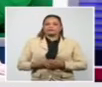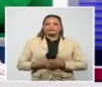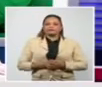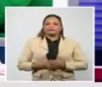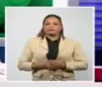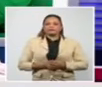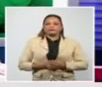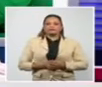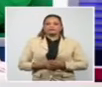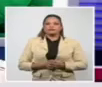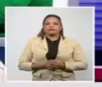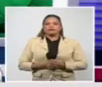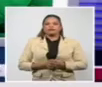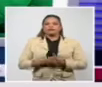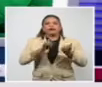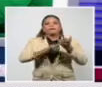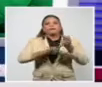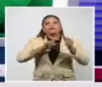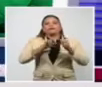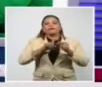Por provincias.